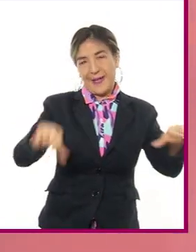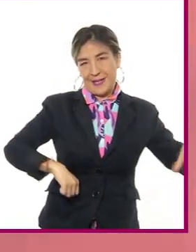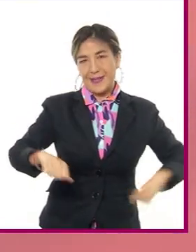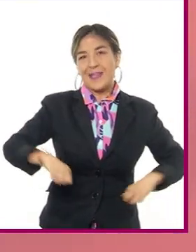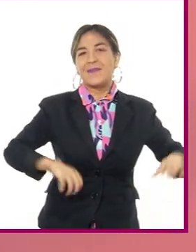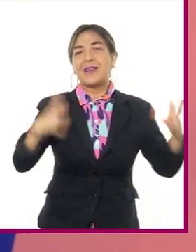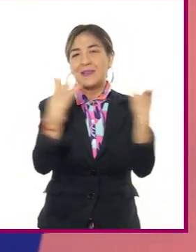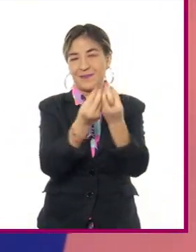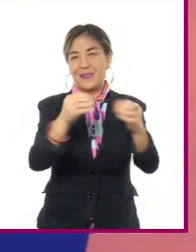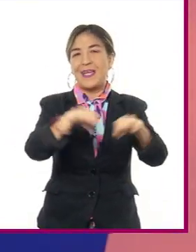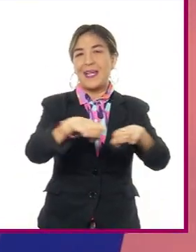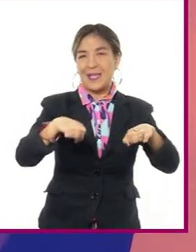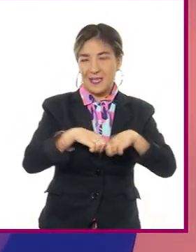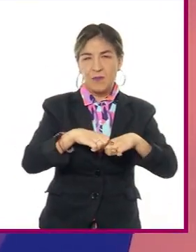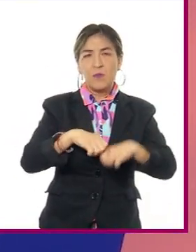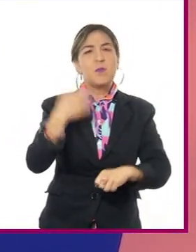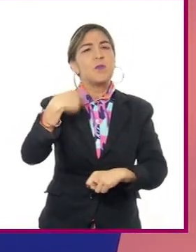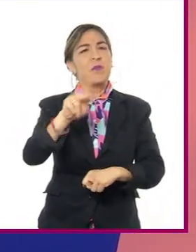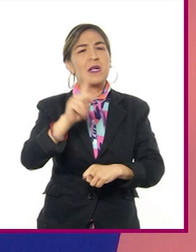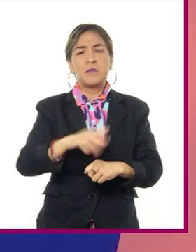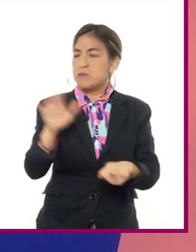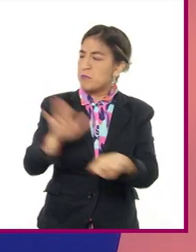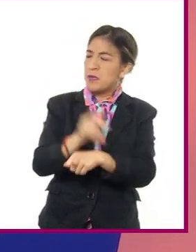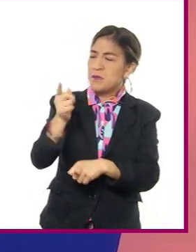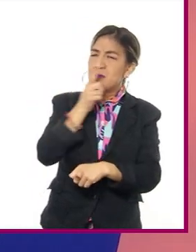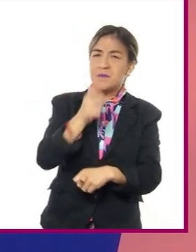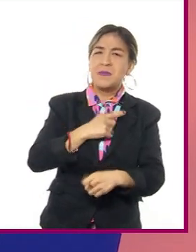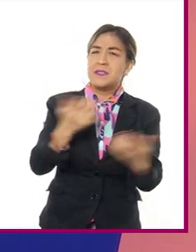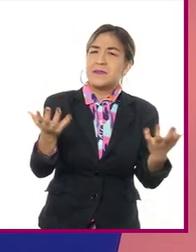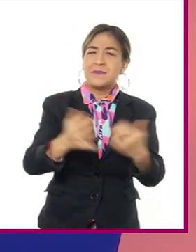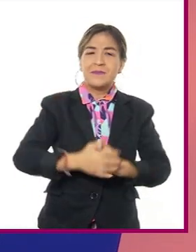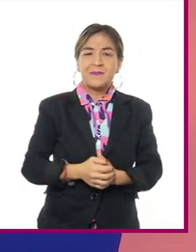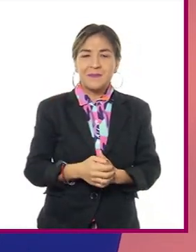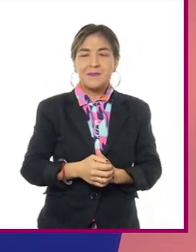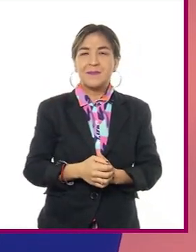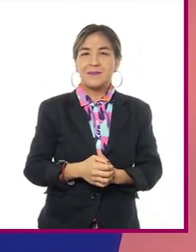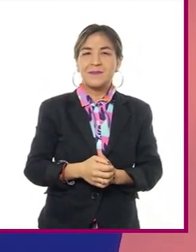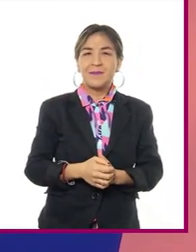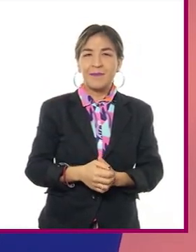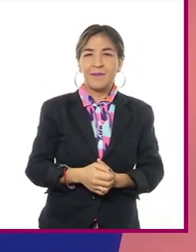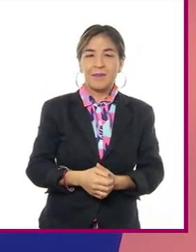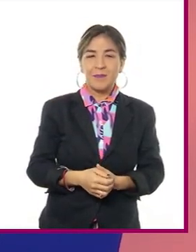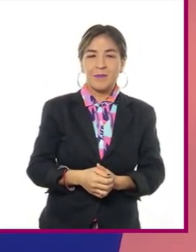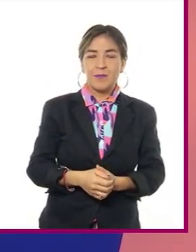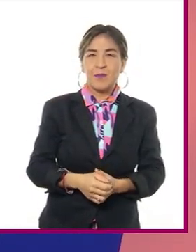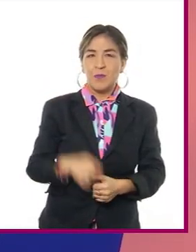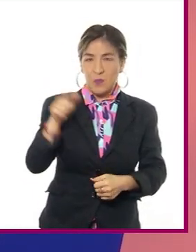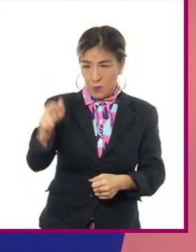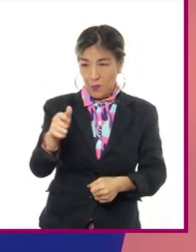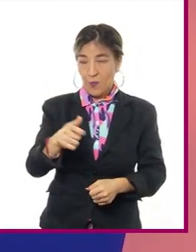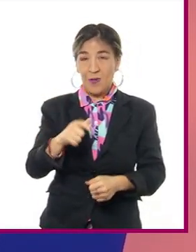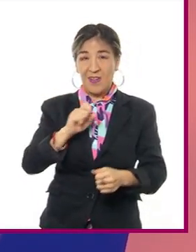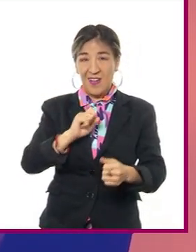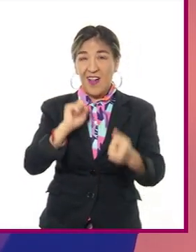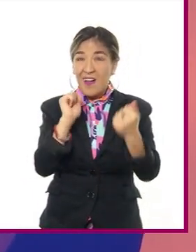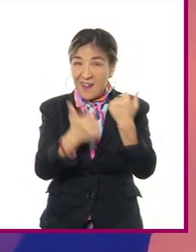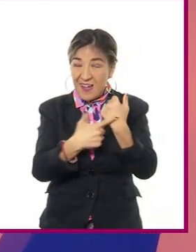equipo. Pero, ¿por qué lo mencionas? ¿Tienen algún problema con las